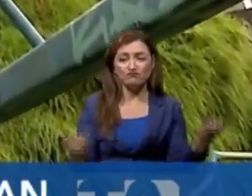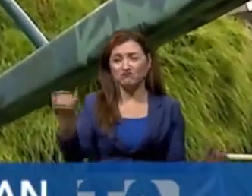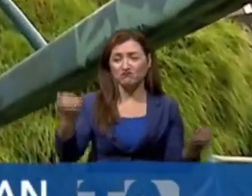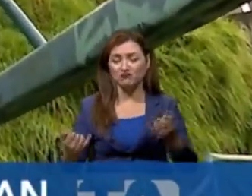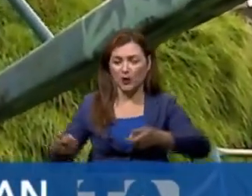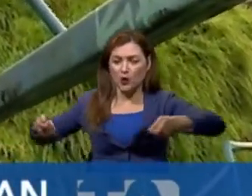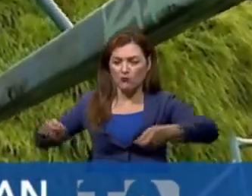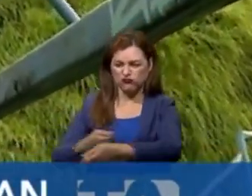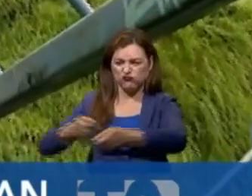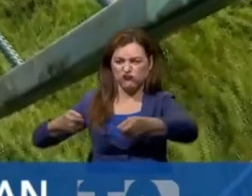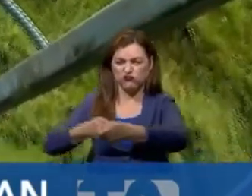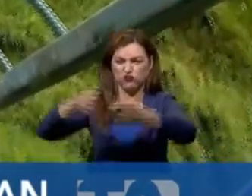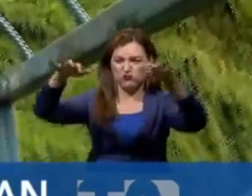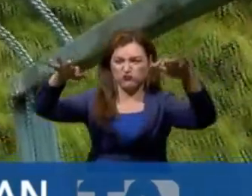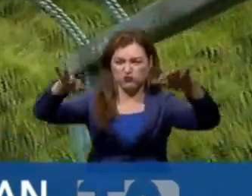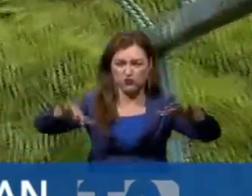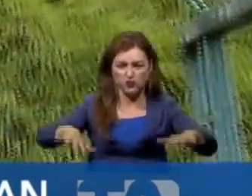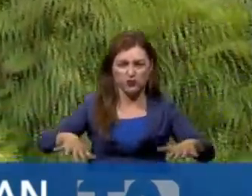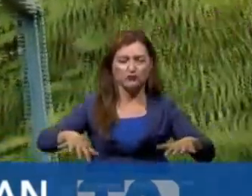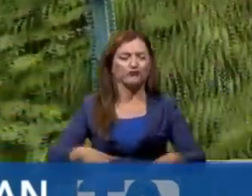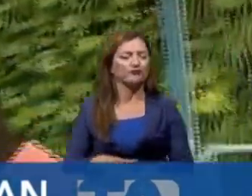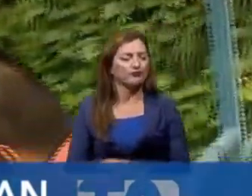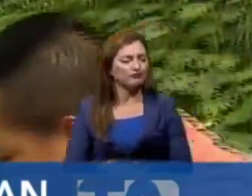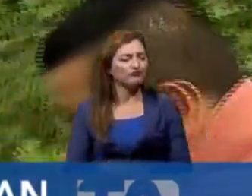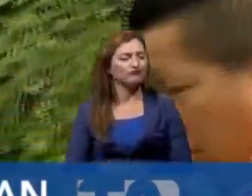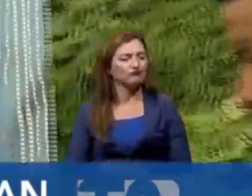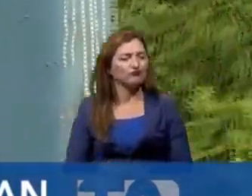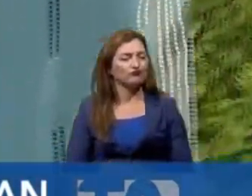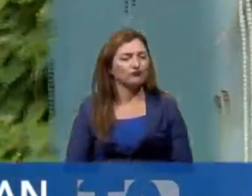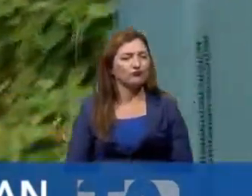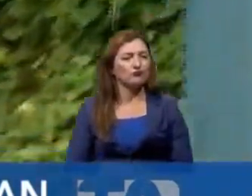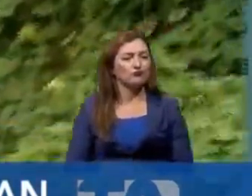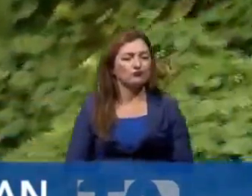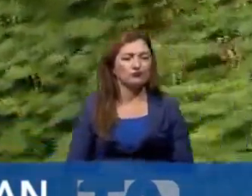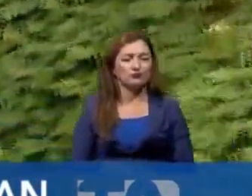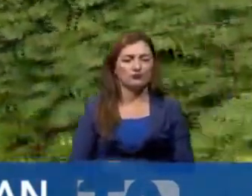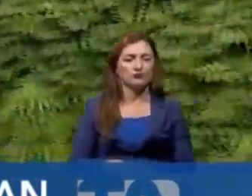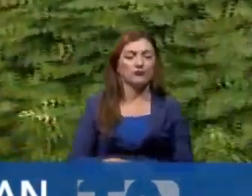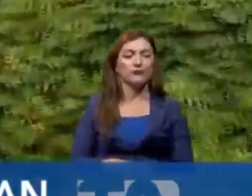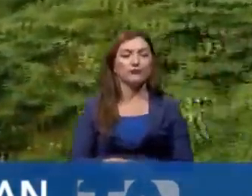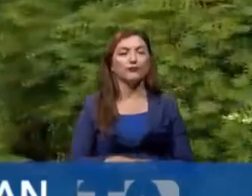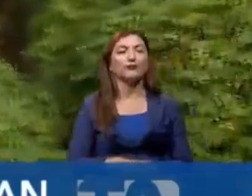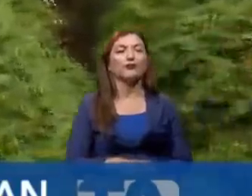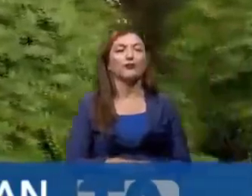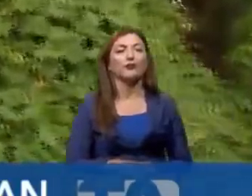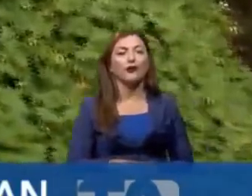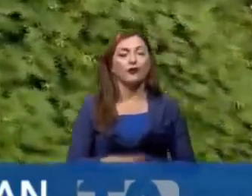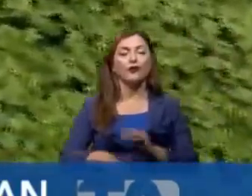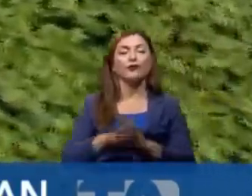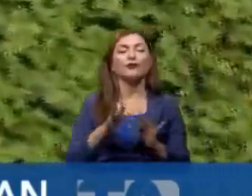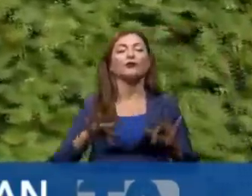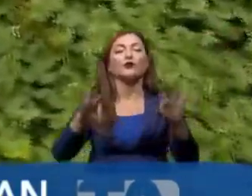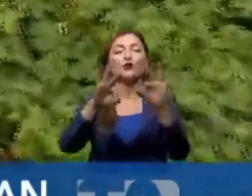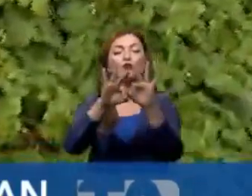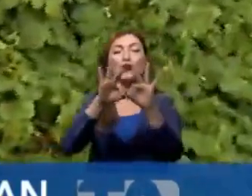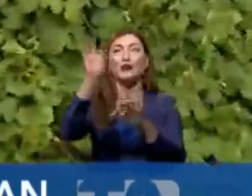todo para bajar la cantidad de maleza que tenemos porque es extremadamente alta y sí la parte más importante que nos den la parte